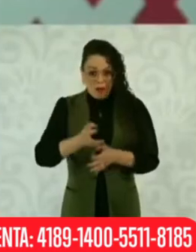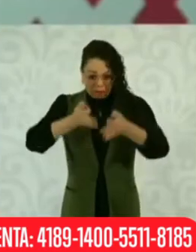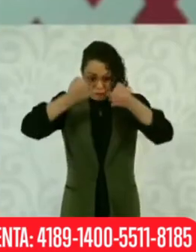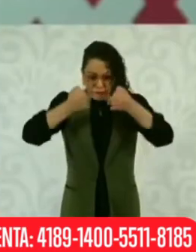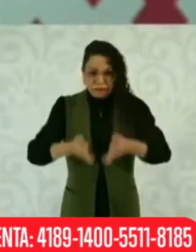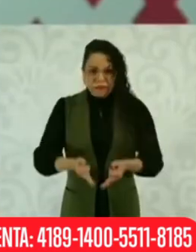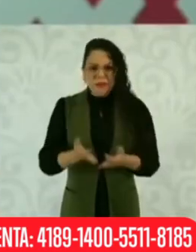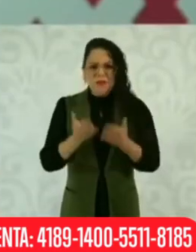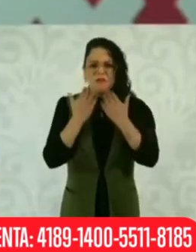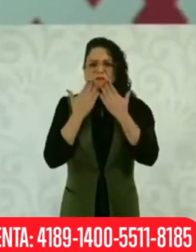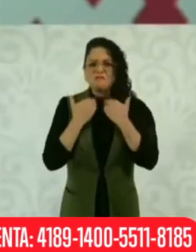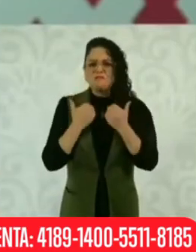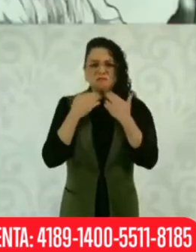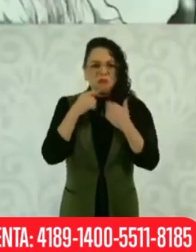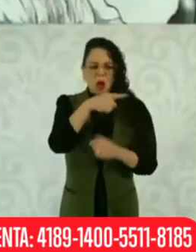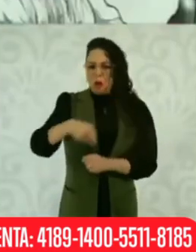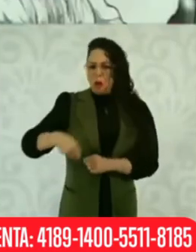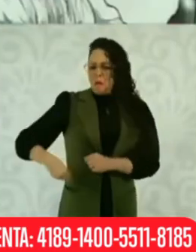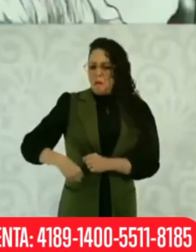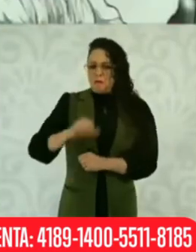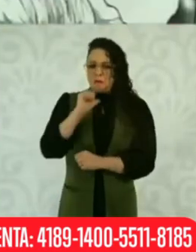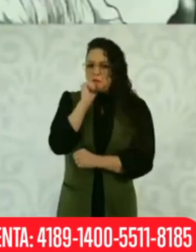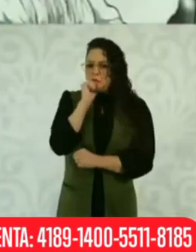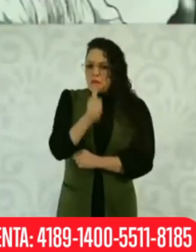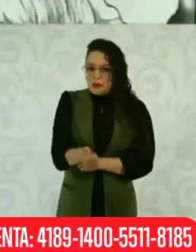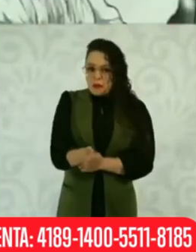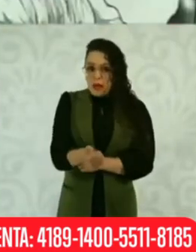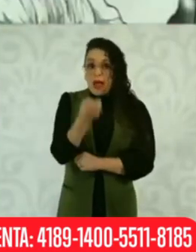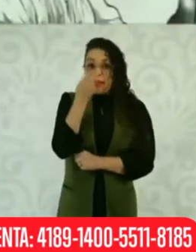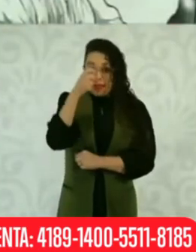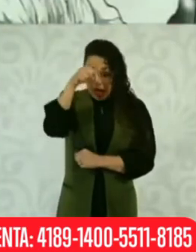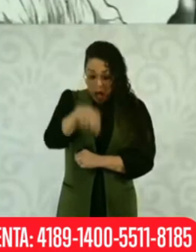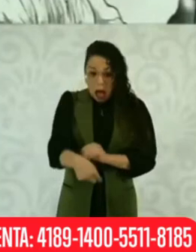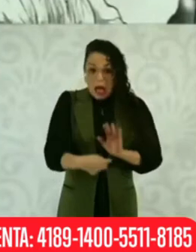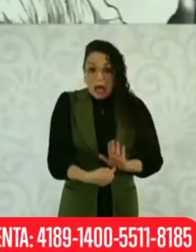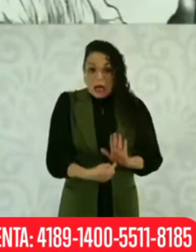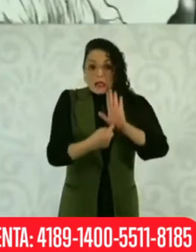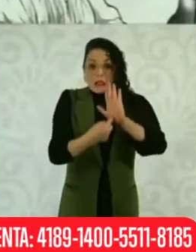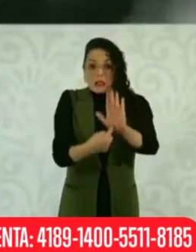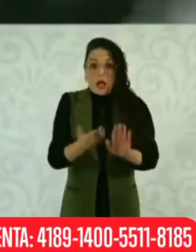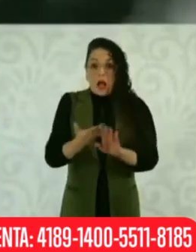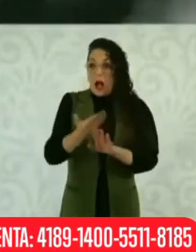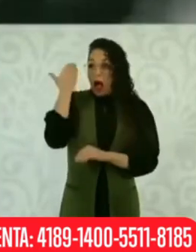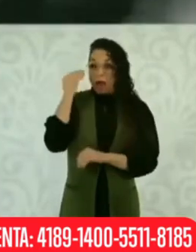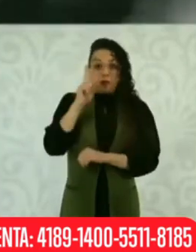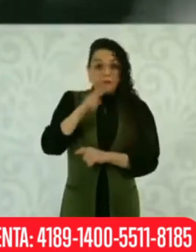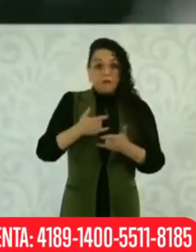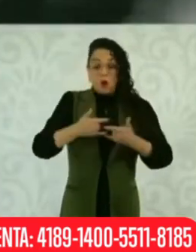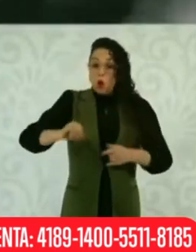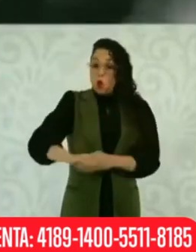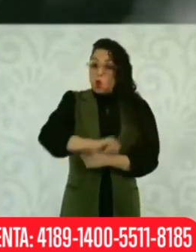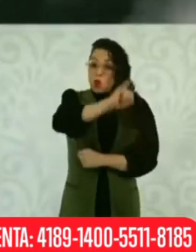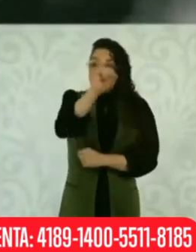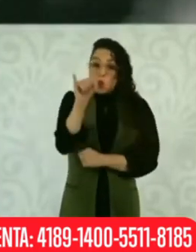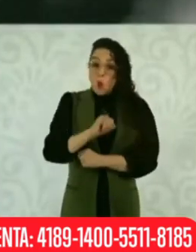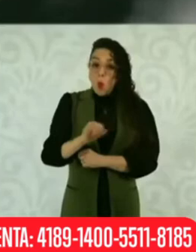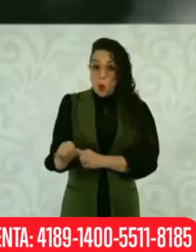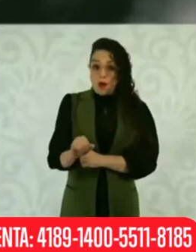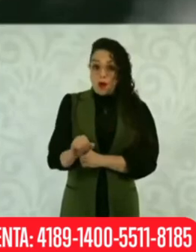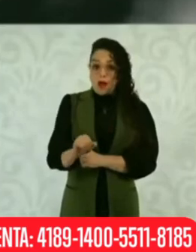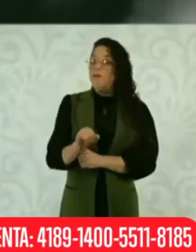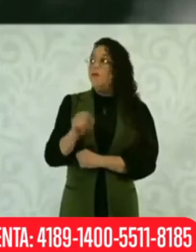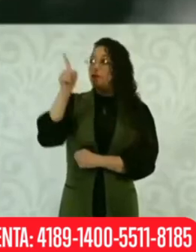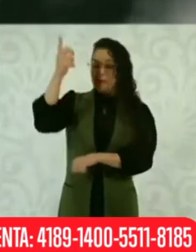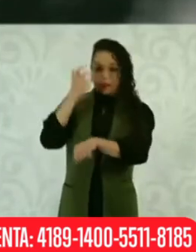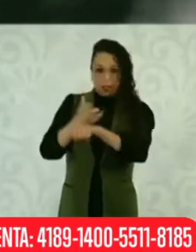hicimos algo que no se había hecho nunca en la historia bilateral de este país. Le comunicamos al gobierno de